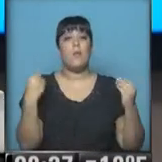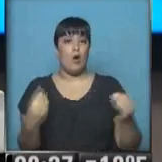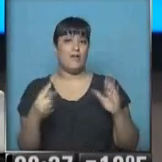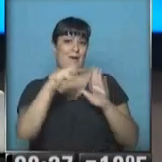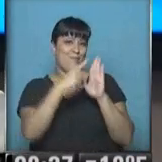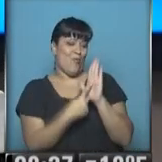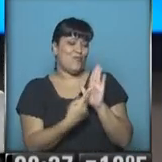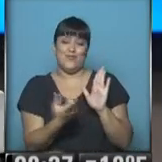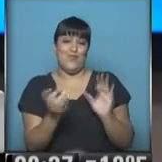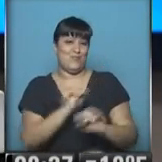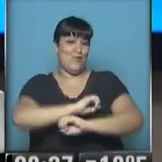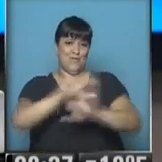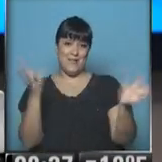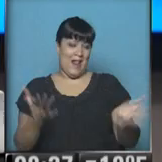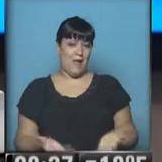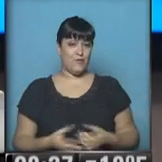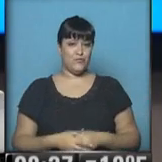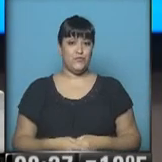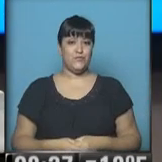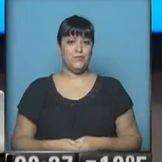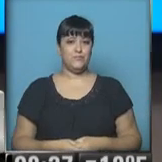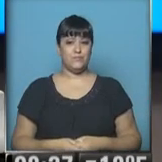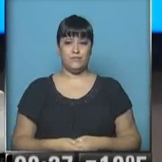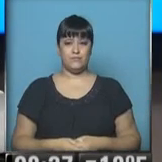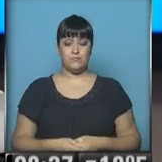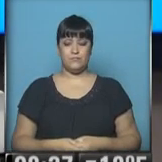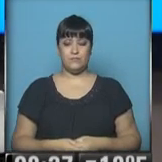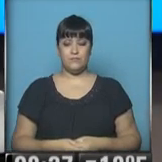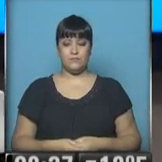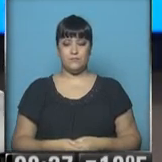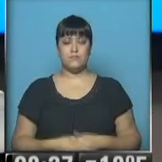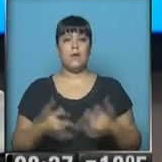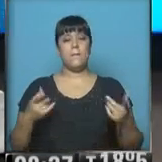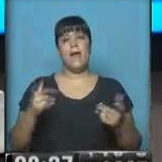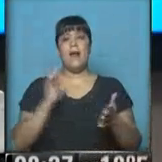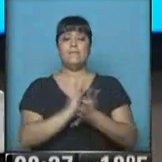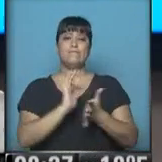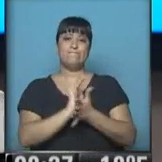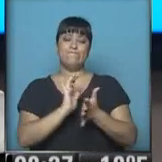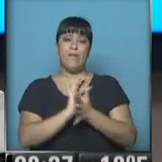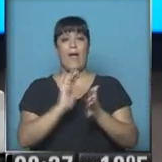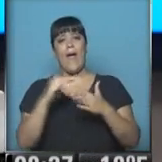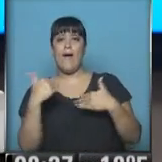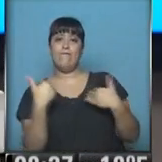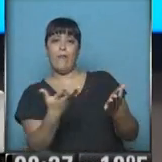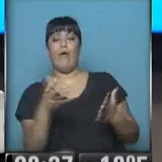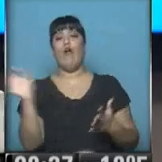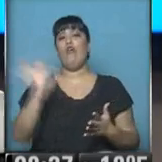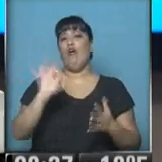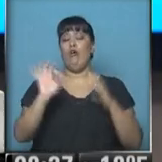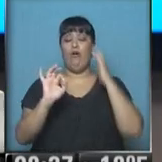claras que estas que no dejan la posibilidad de que haya parcialidad O por